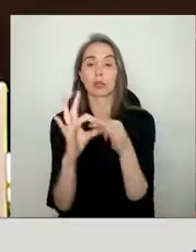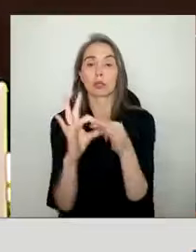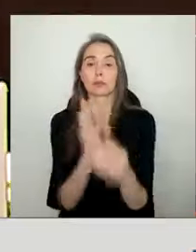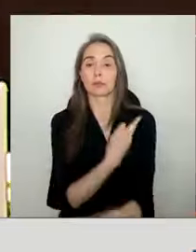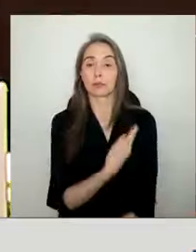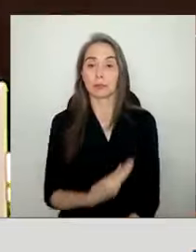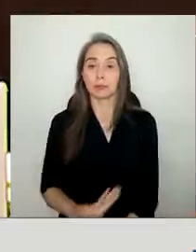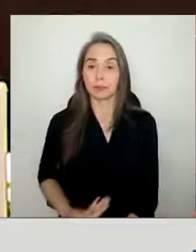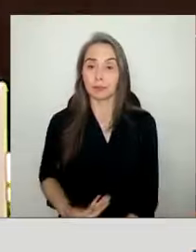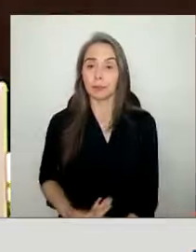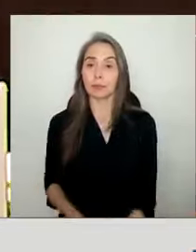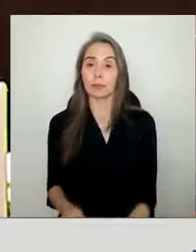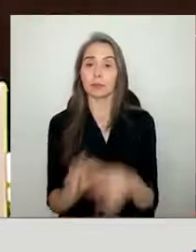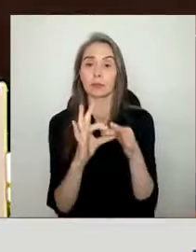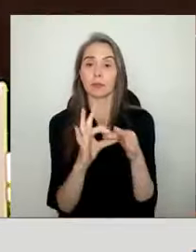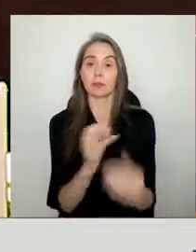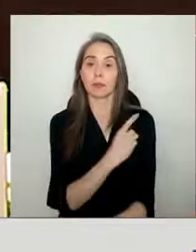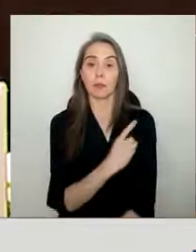gracias